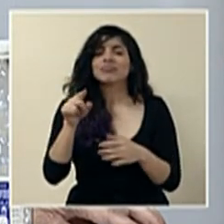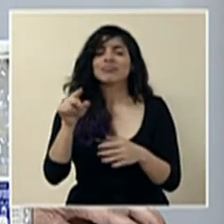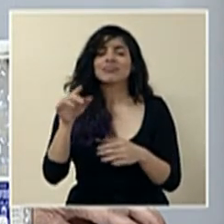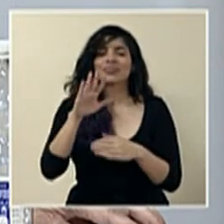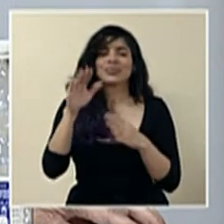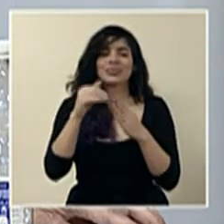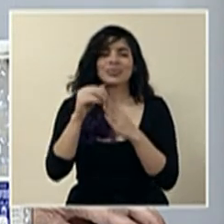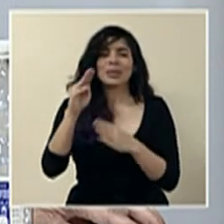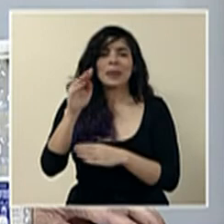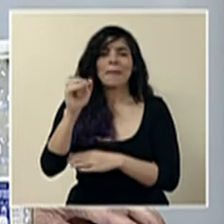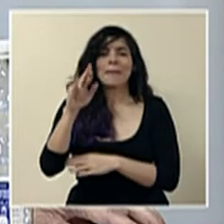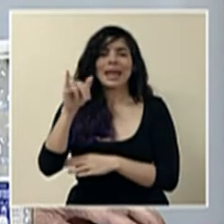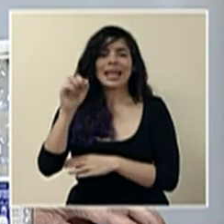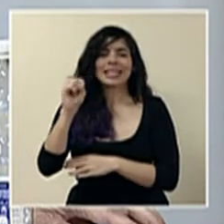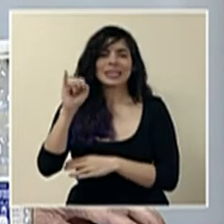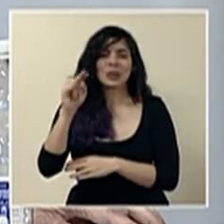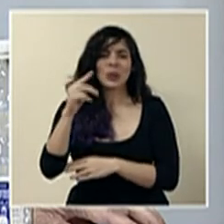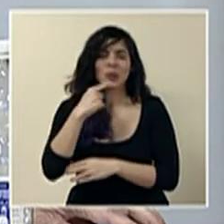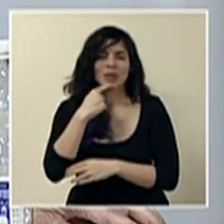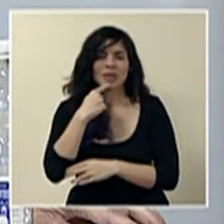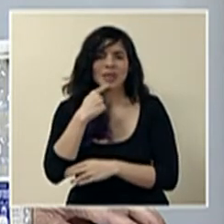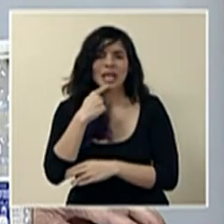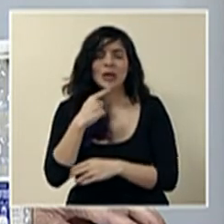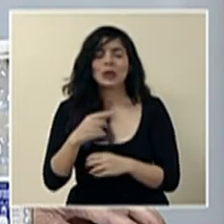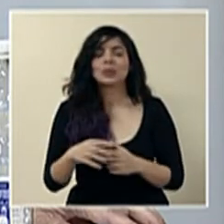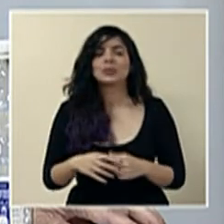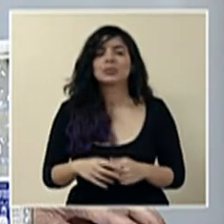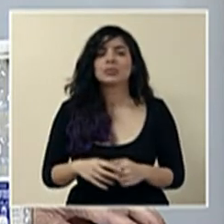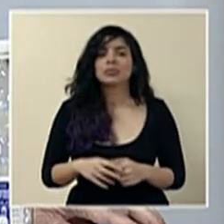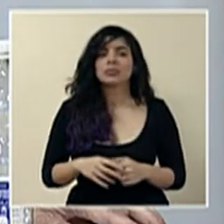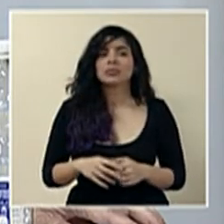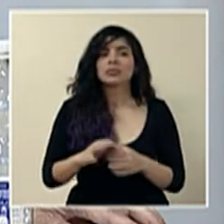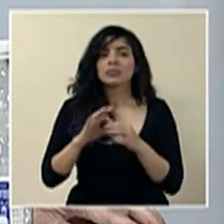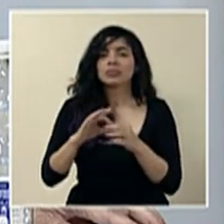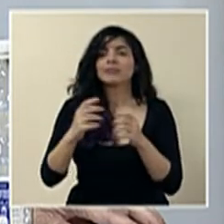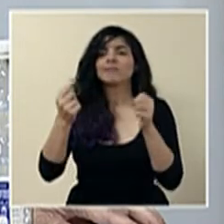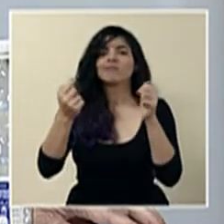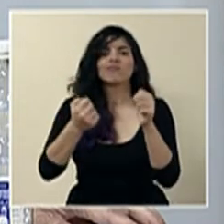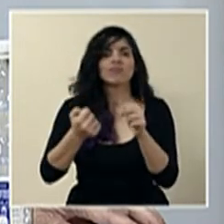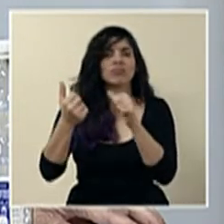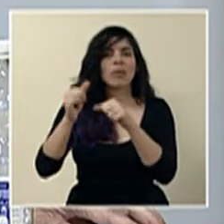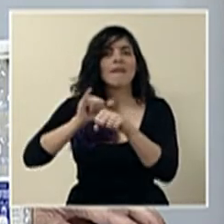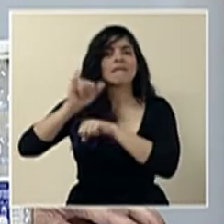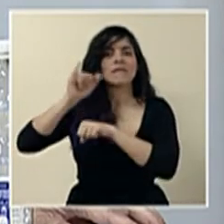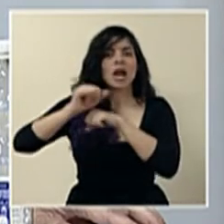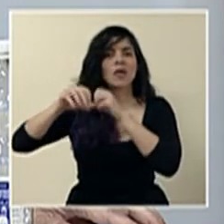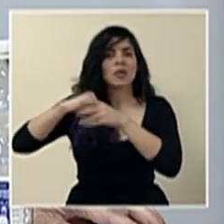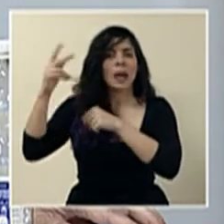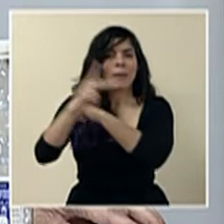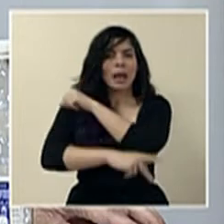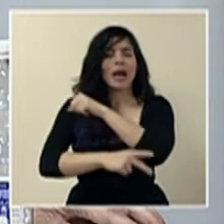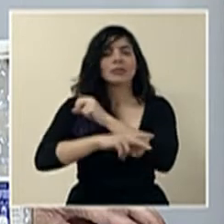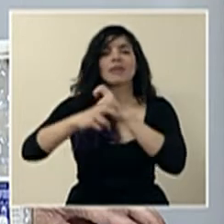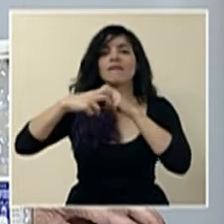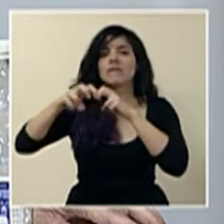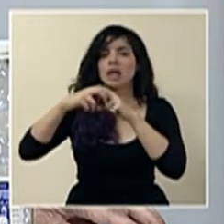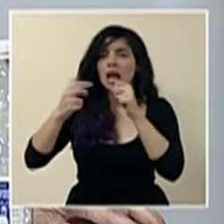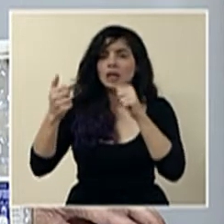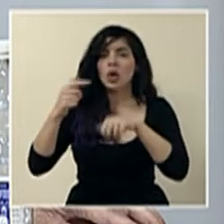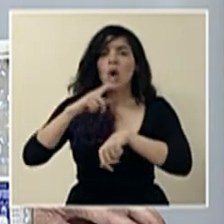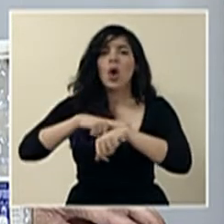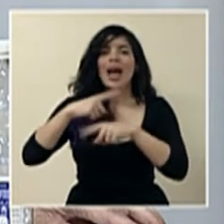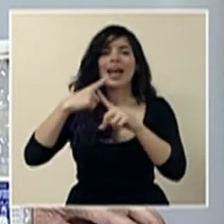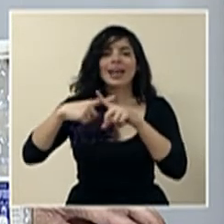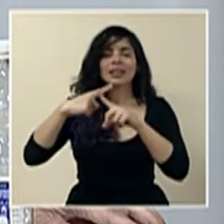doña María Siu mencionó, de la eliminación total de viajes al exterior, viáticos, horas